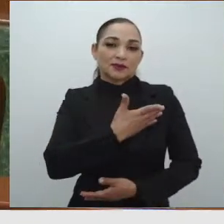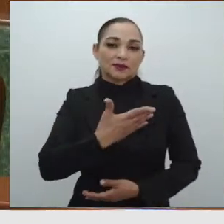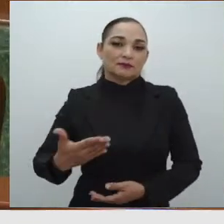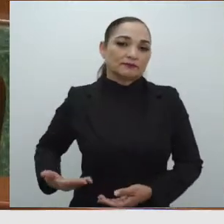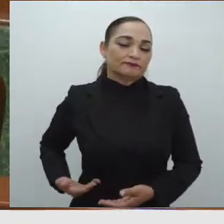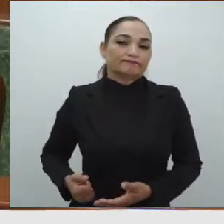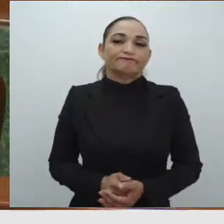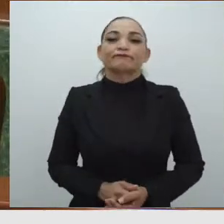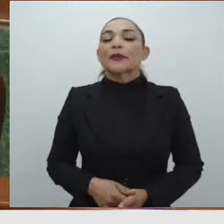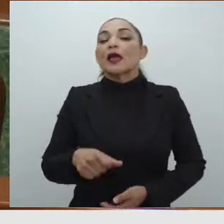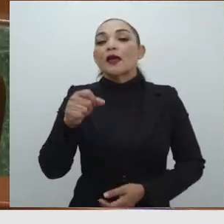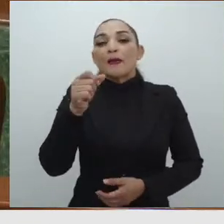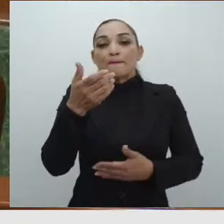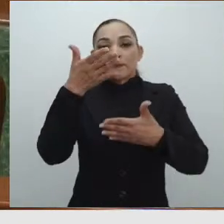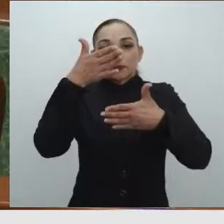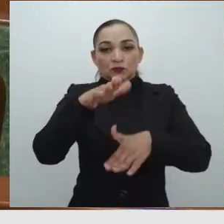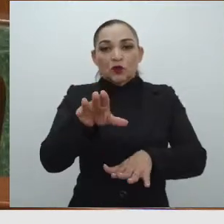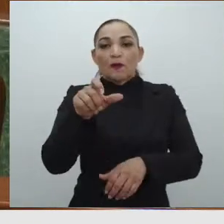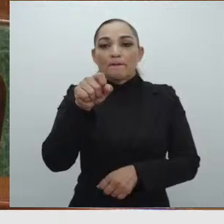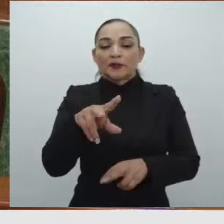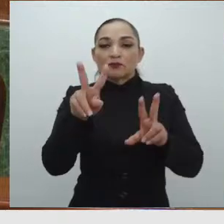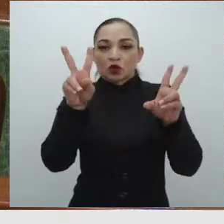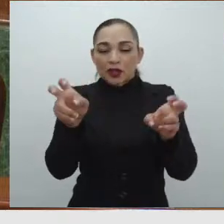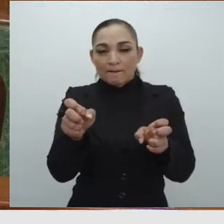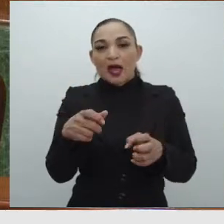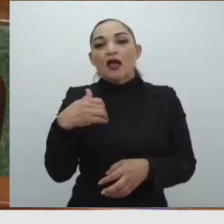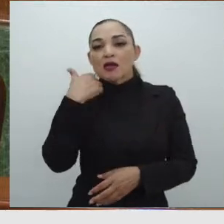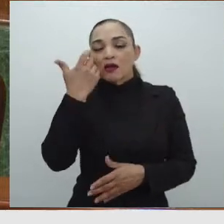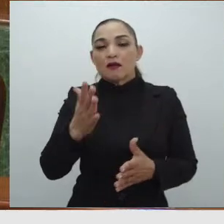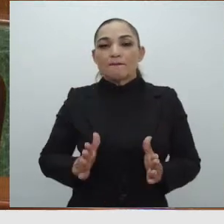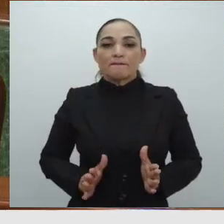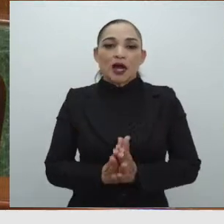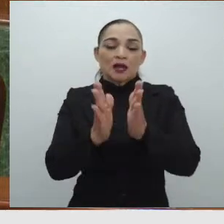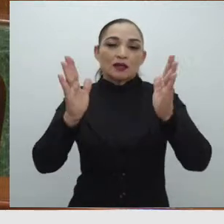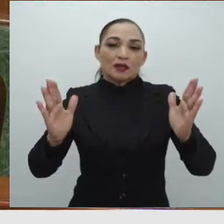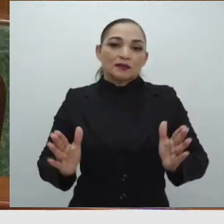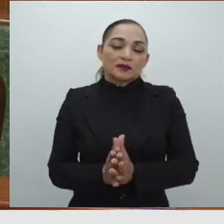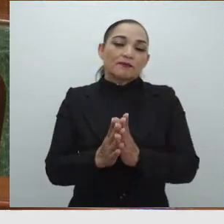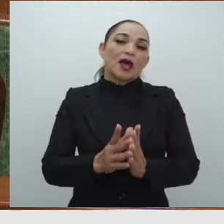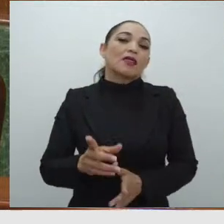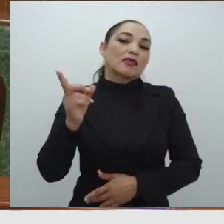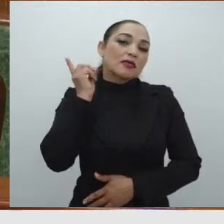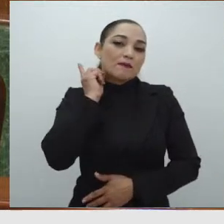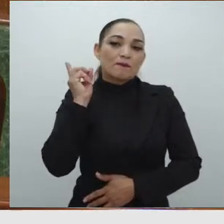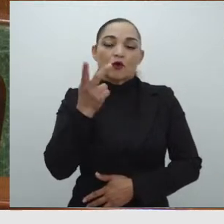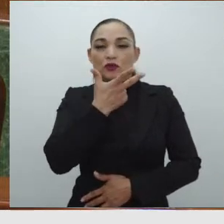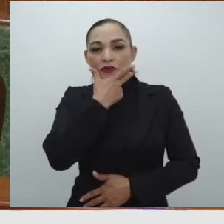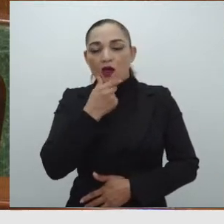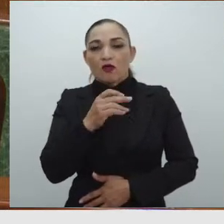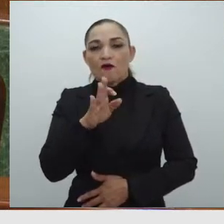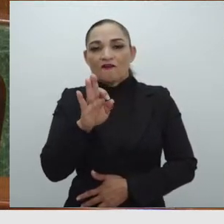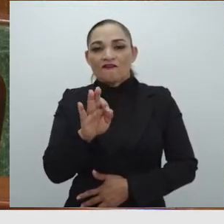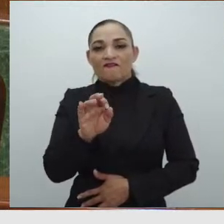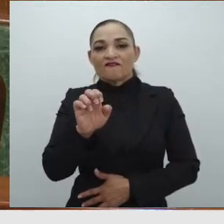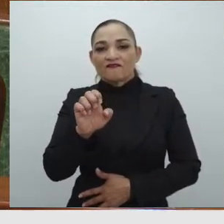el mismo tema ha solicitado el uso de la voz el diputado Feliciano Valle. Adelante, diputado, tiene el uso de la voz.